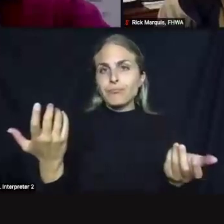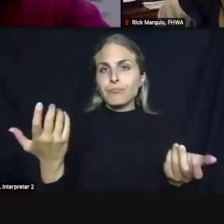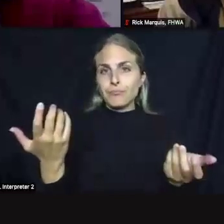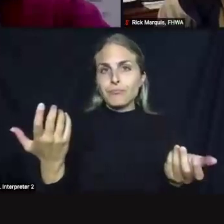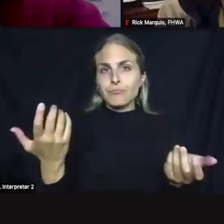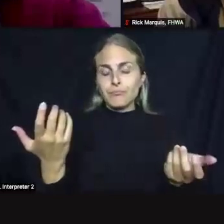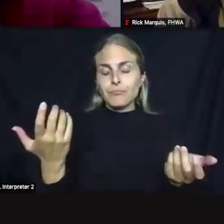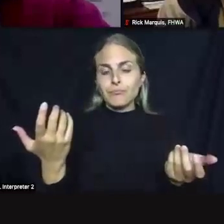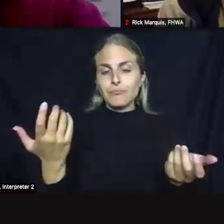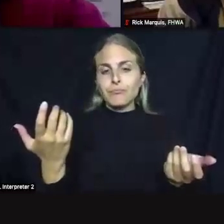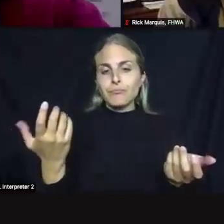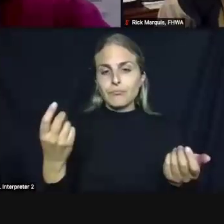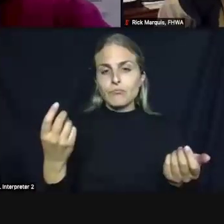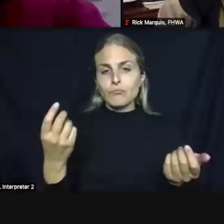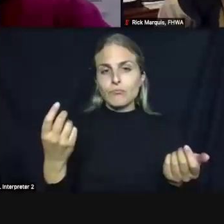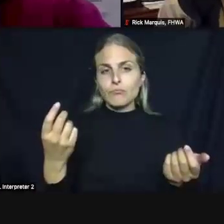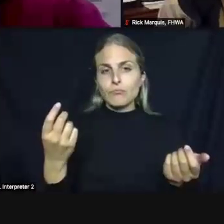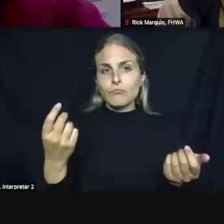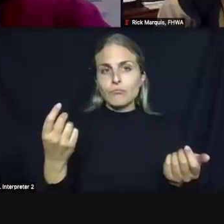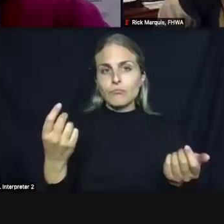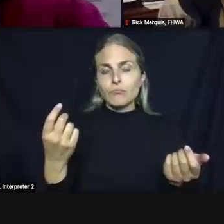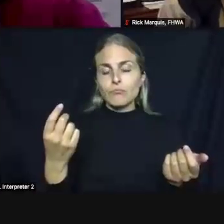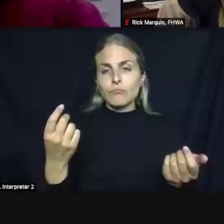Se hace eso en